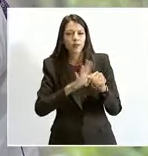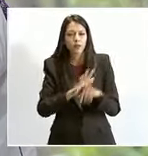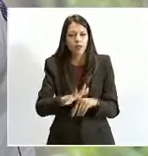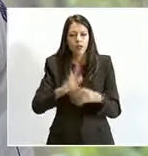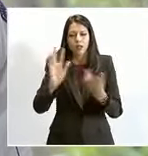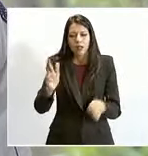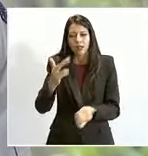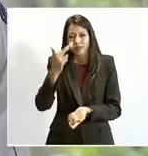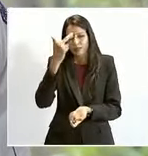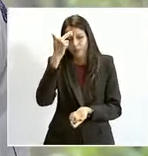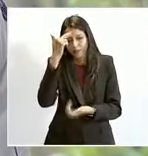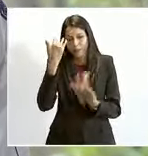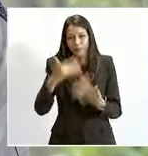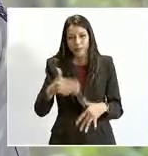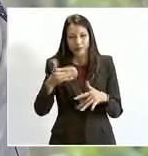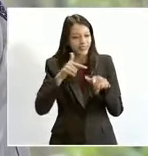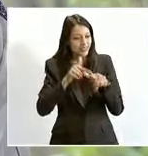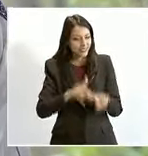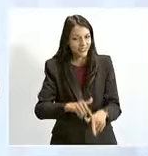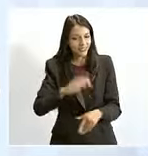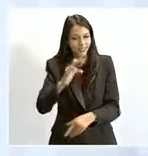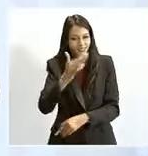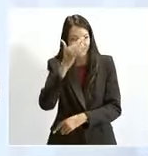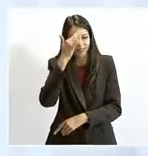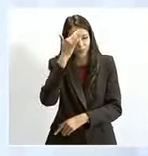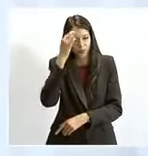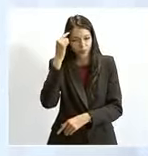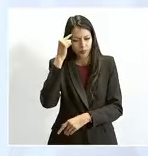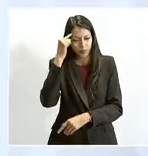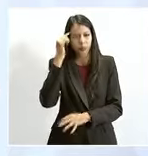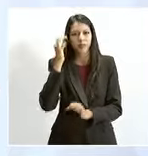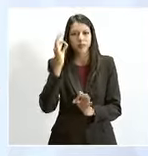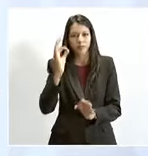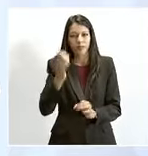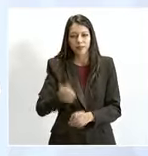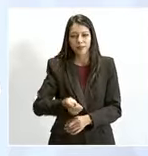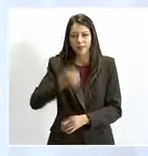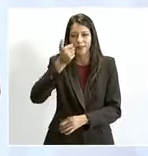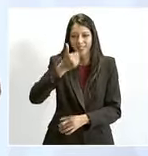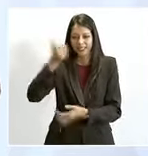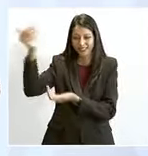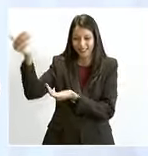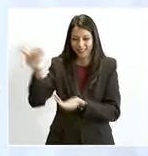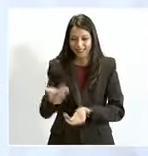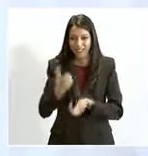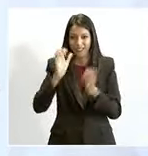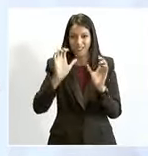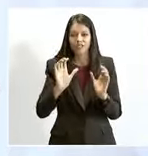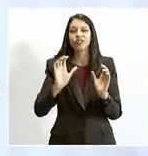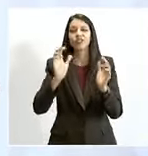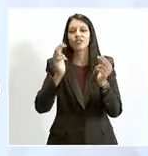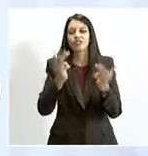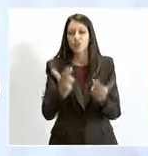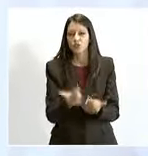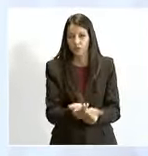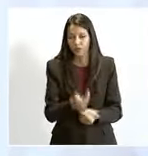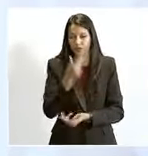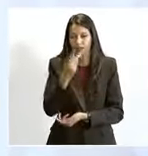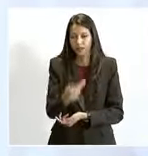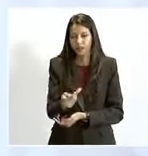extraordinariamente y nos sigue iluminando Cuando llegamos por primera vez a chilchota veníamos con la idea